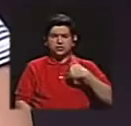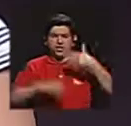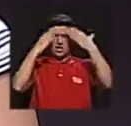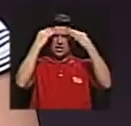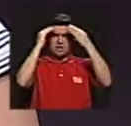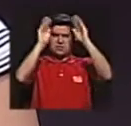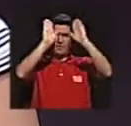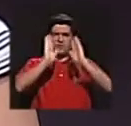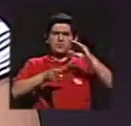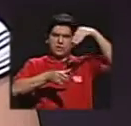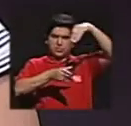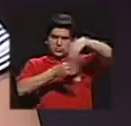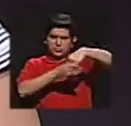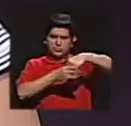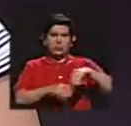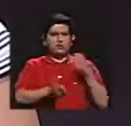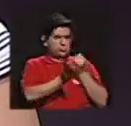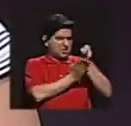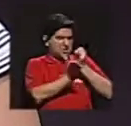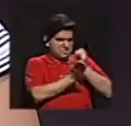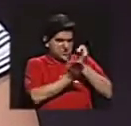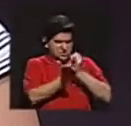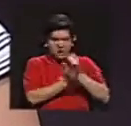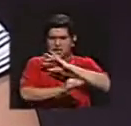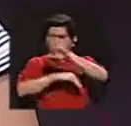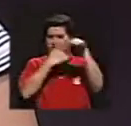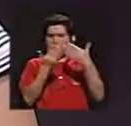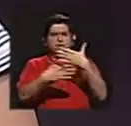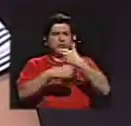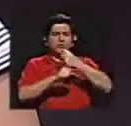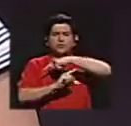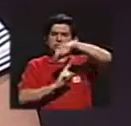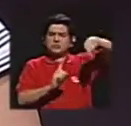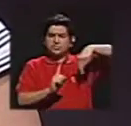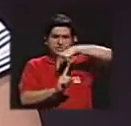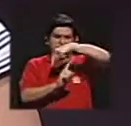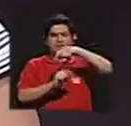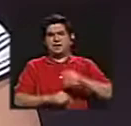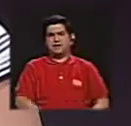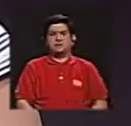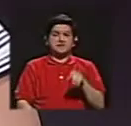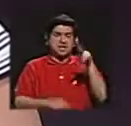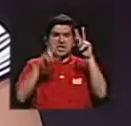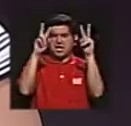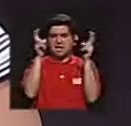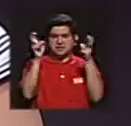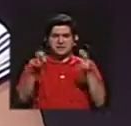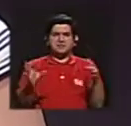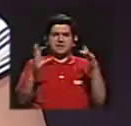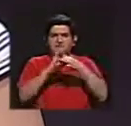información maravillosa de las investigaciones y todo lo que se hace alrededor de los temas del